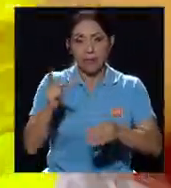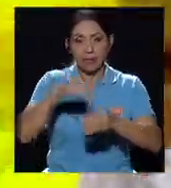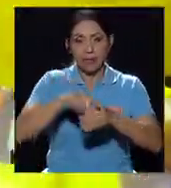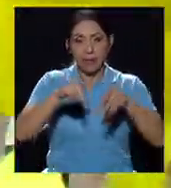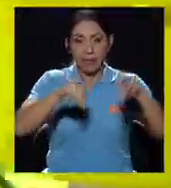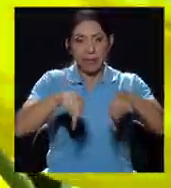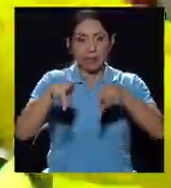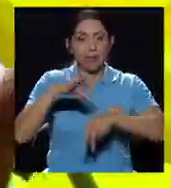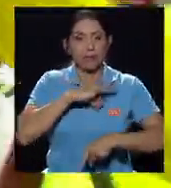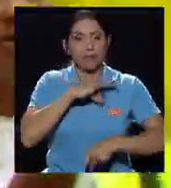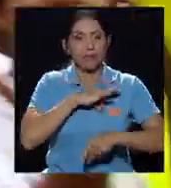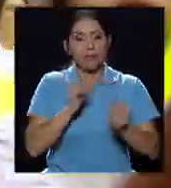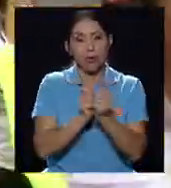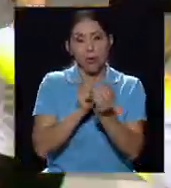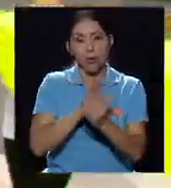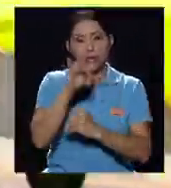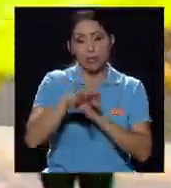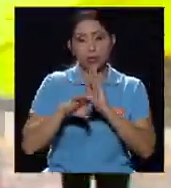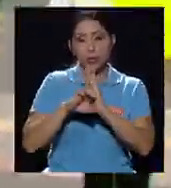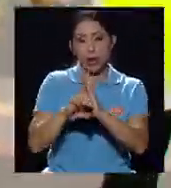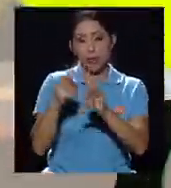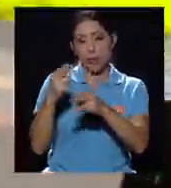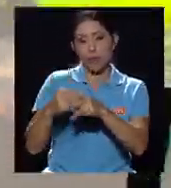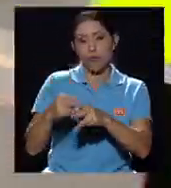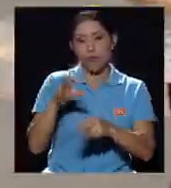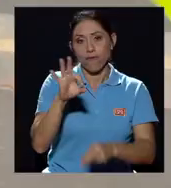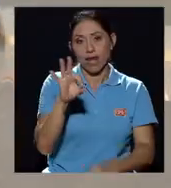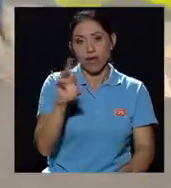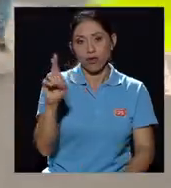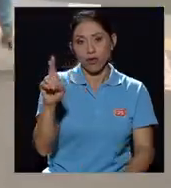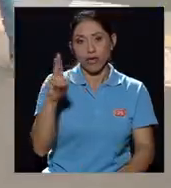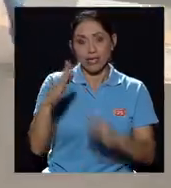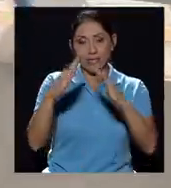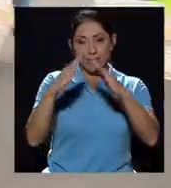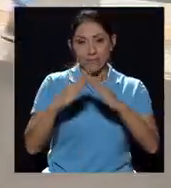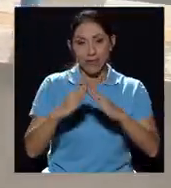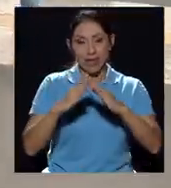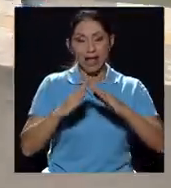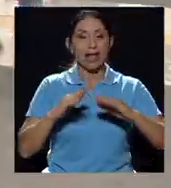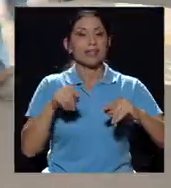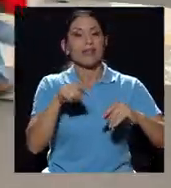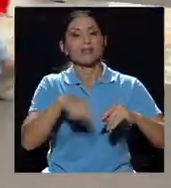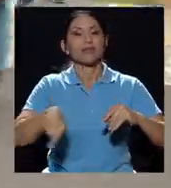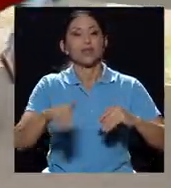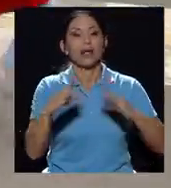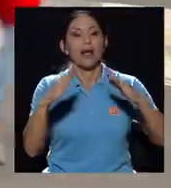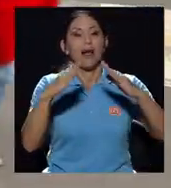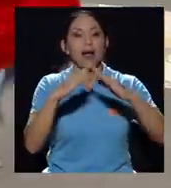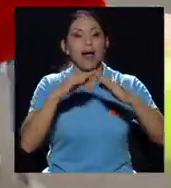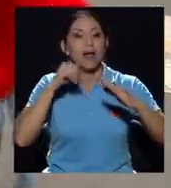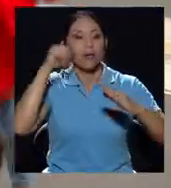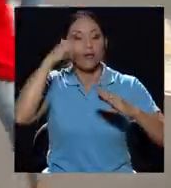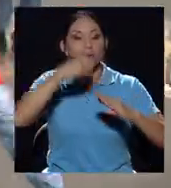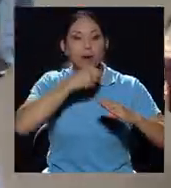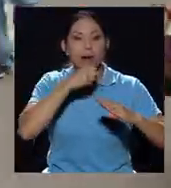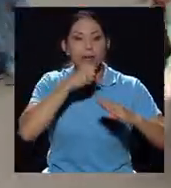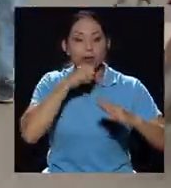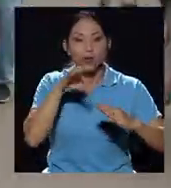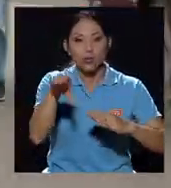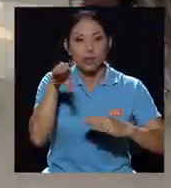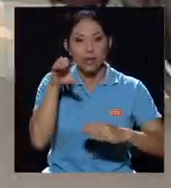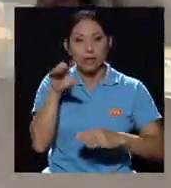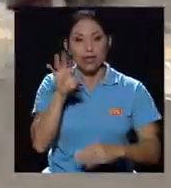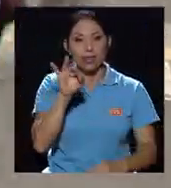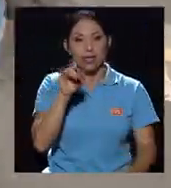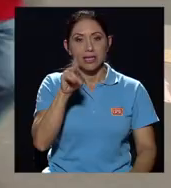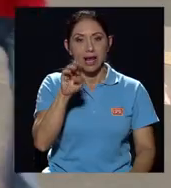personas beneficiadas con los proyectos como don Fernando Rodríguez, habitante del albergue del adulto mayor de Tirraces de Curridabat. En este